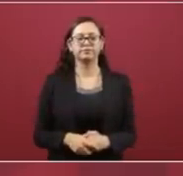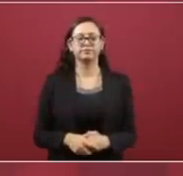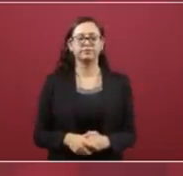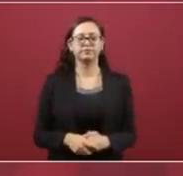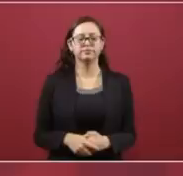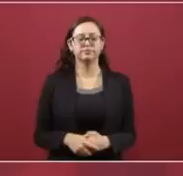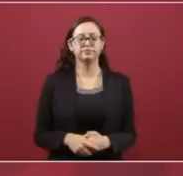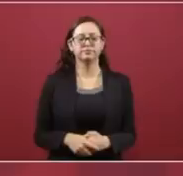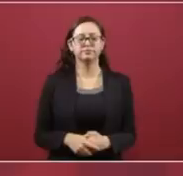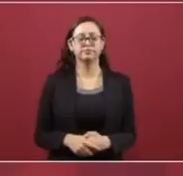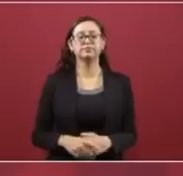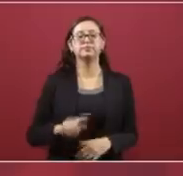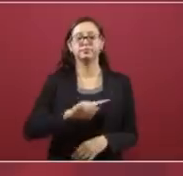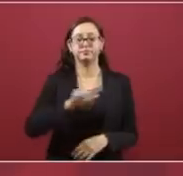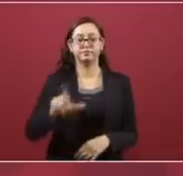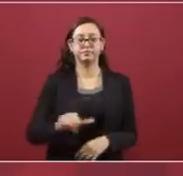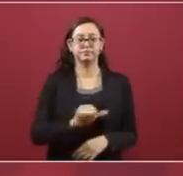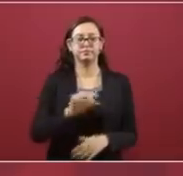y voy a firmarlo